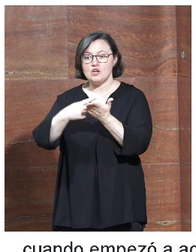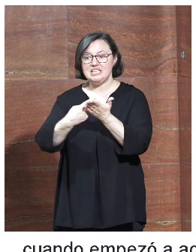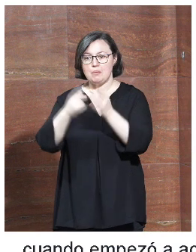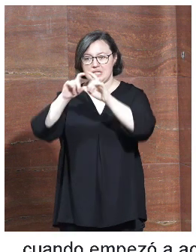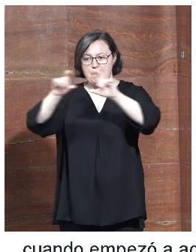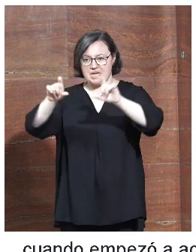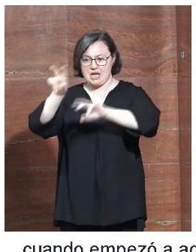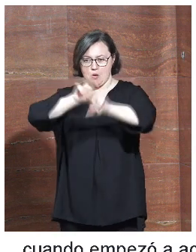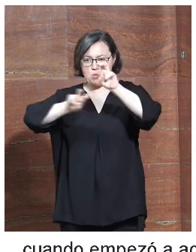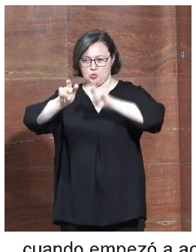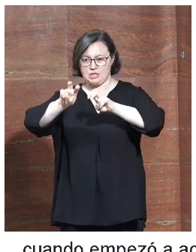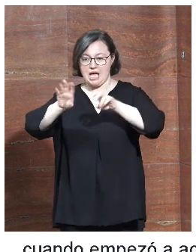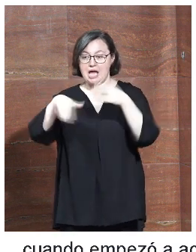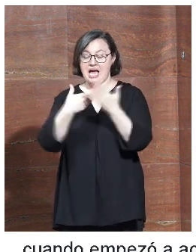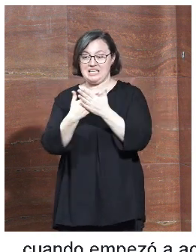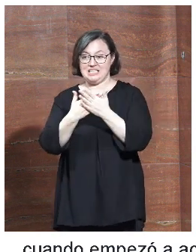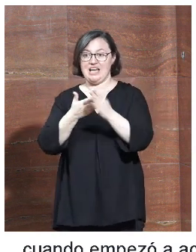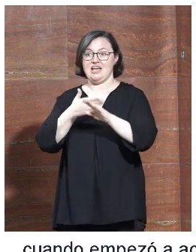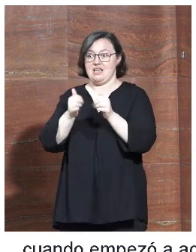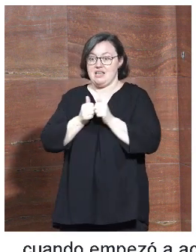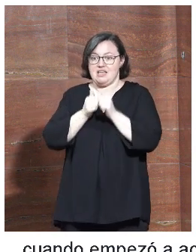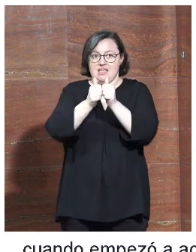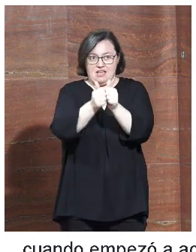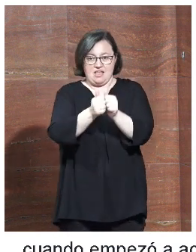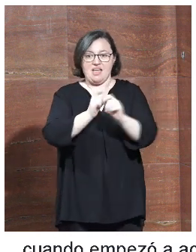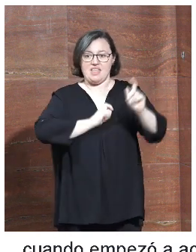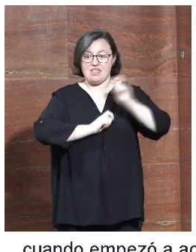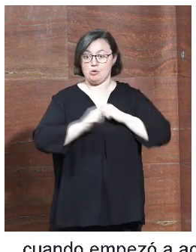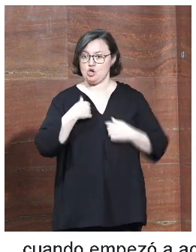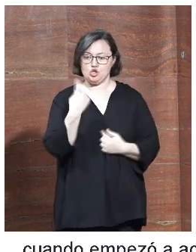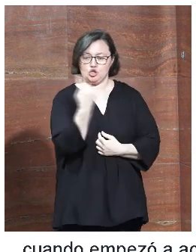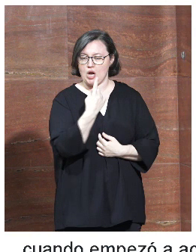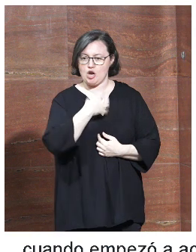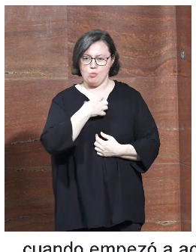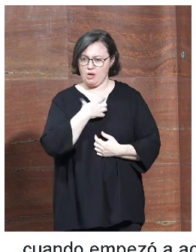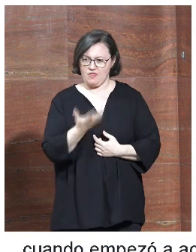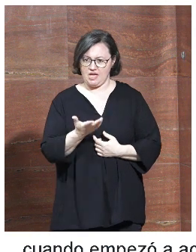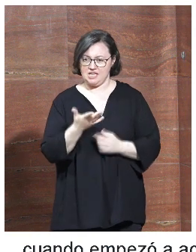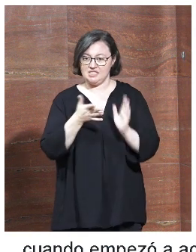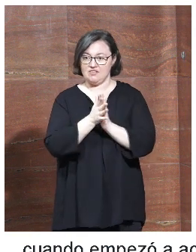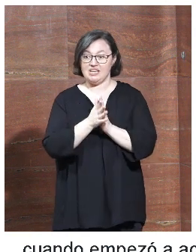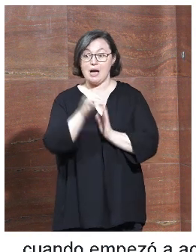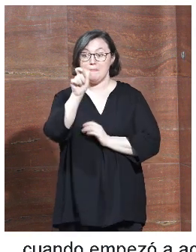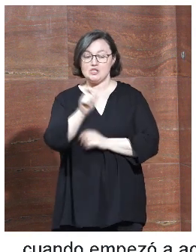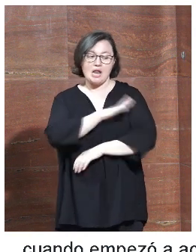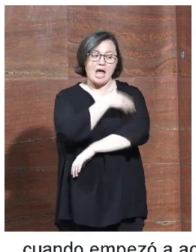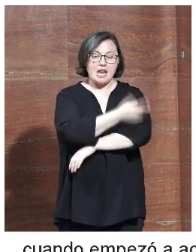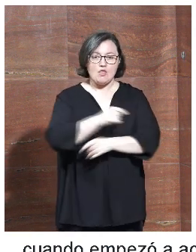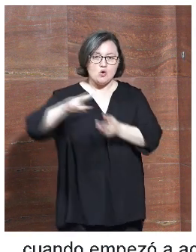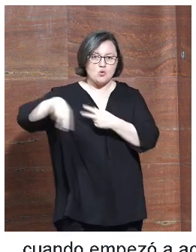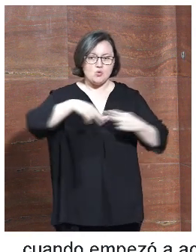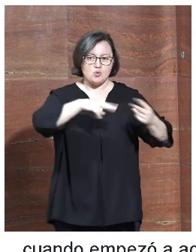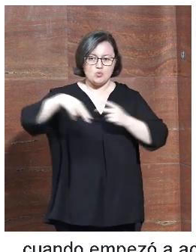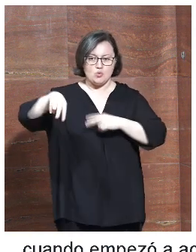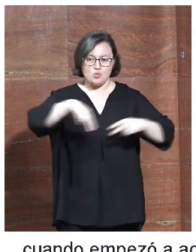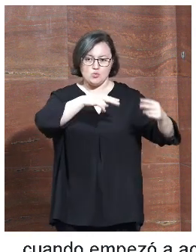empresa para que le diera aquello que sola no podía tener, que era alguien que le fuera traduciendo, que le